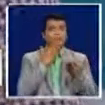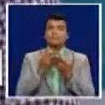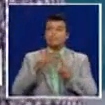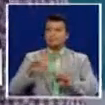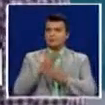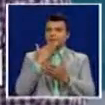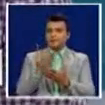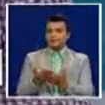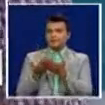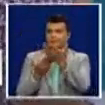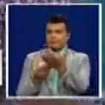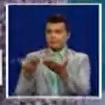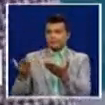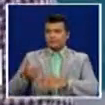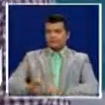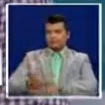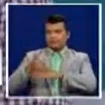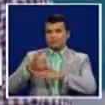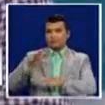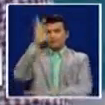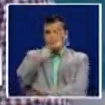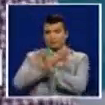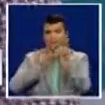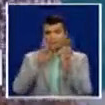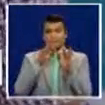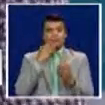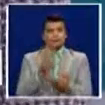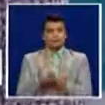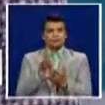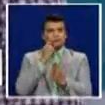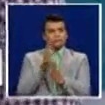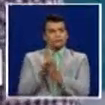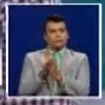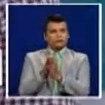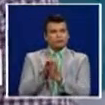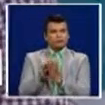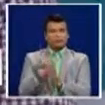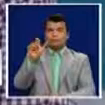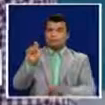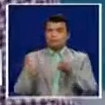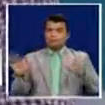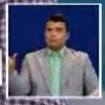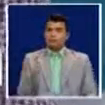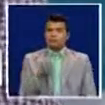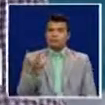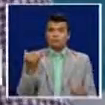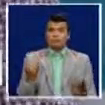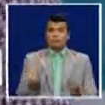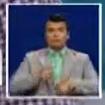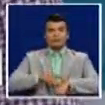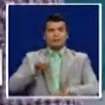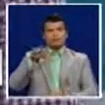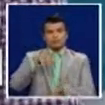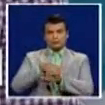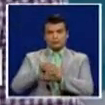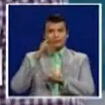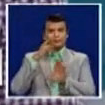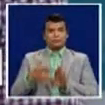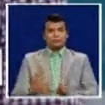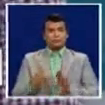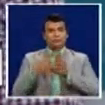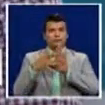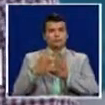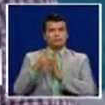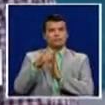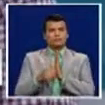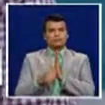ti, a Armando Gamboa y al canal, obviamente, para poderle contar a los televidentes el día de hoy que a las 6 de la tarde tienen una cita con nosotros con